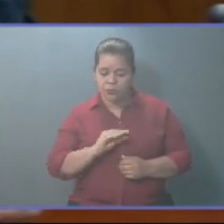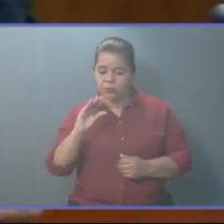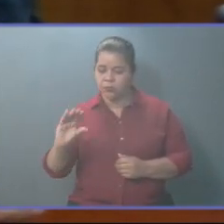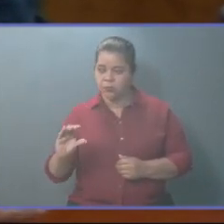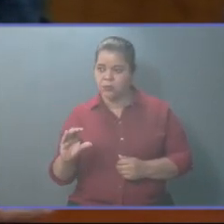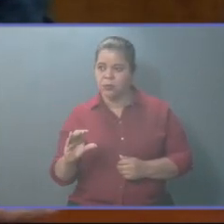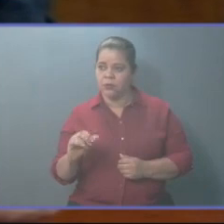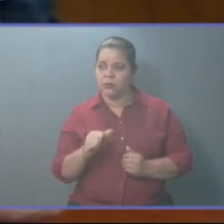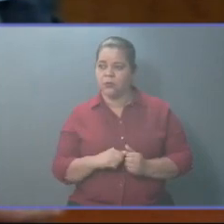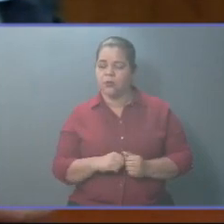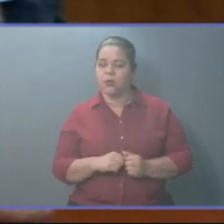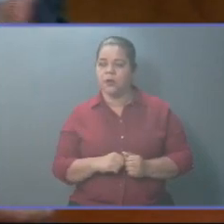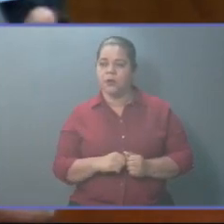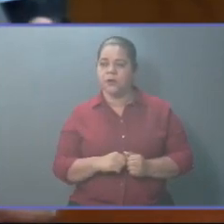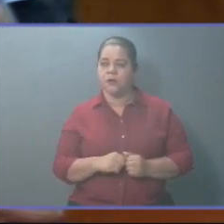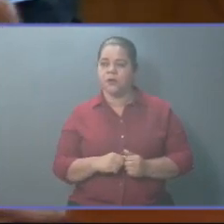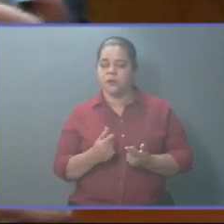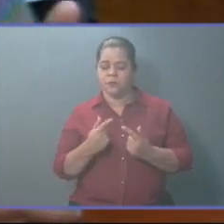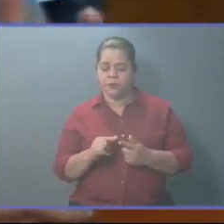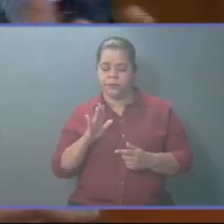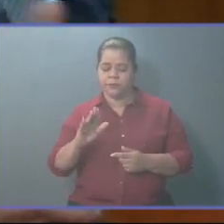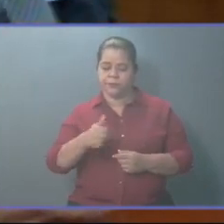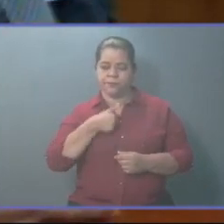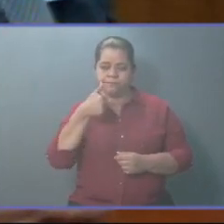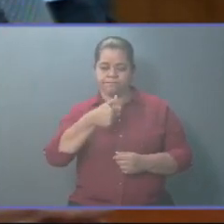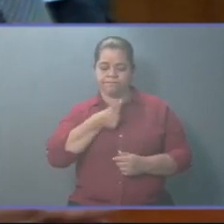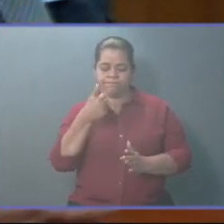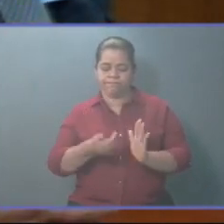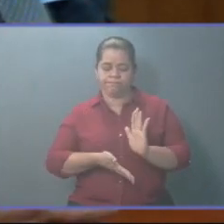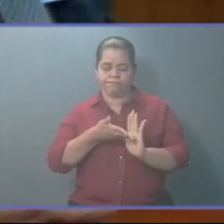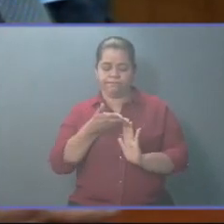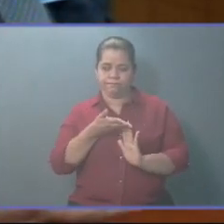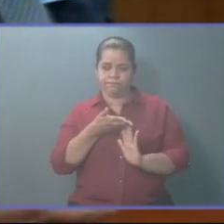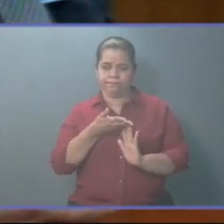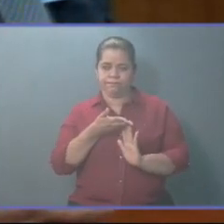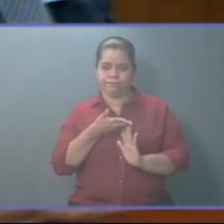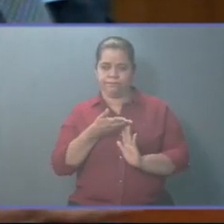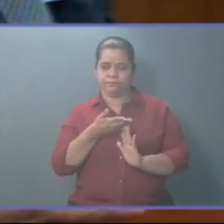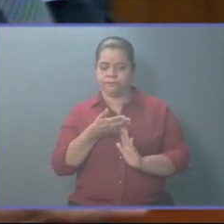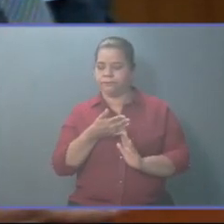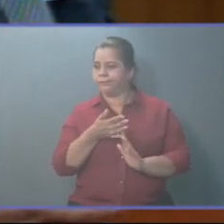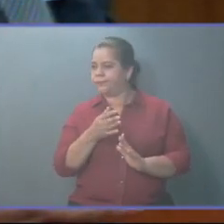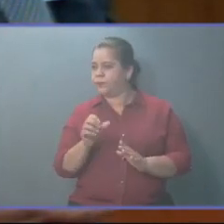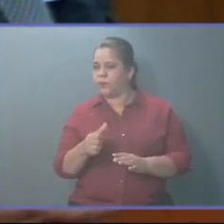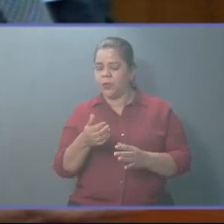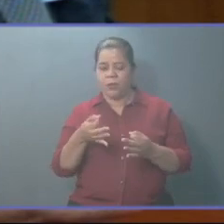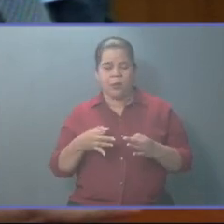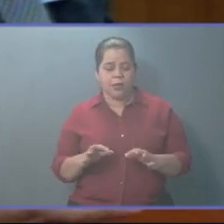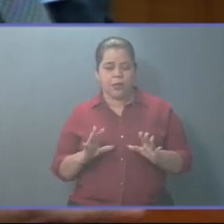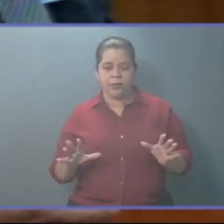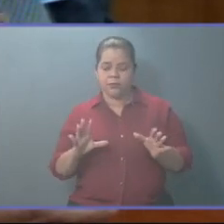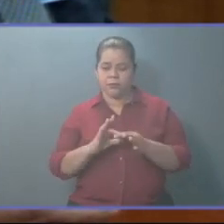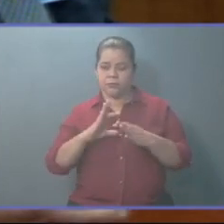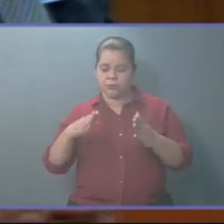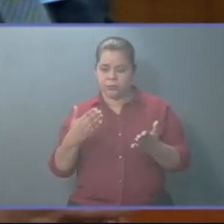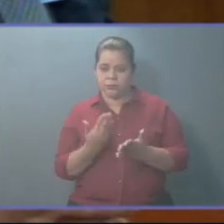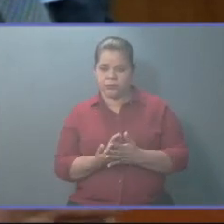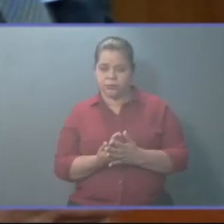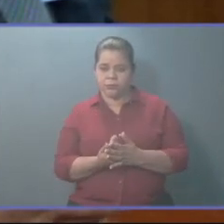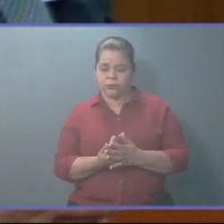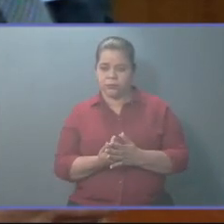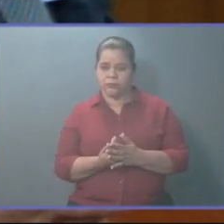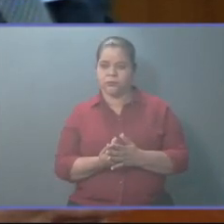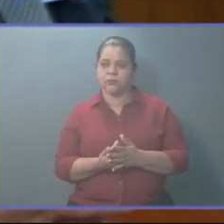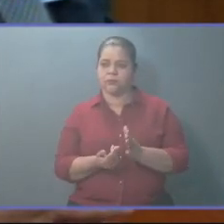que potencia su propio desarrollo. No ha existido otra forma de salir de su desarrollo sino a través de la